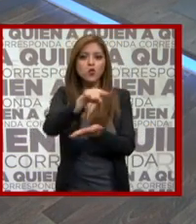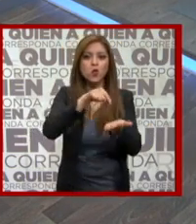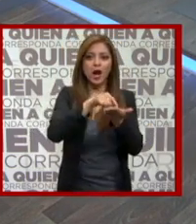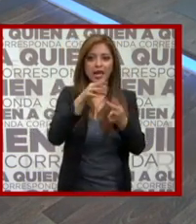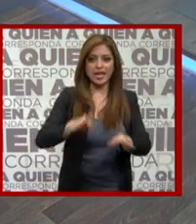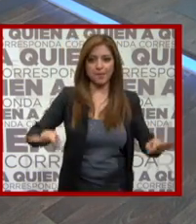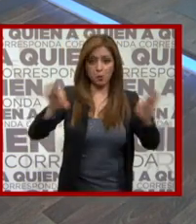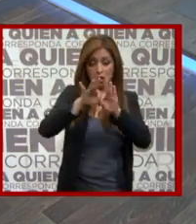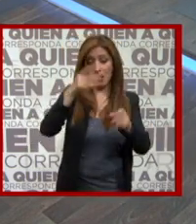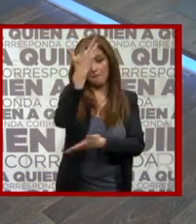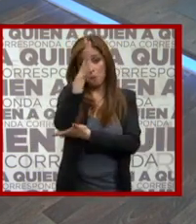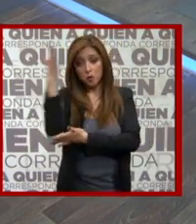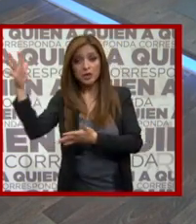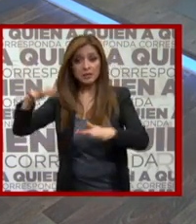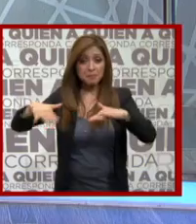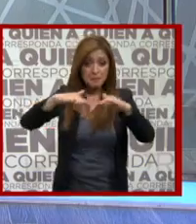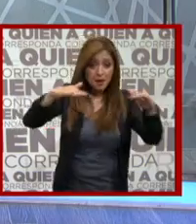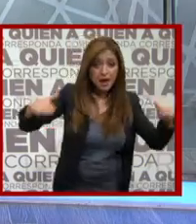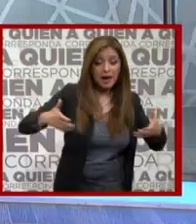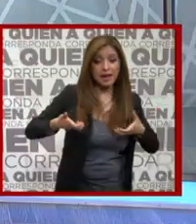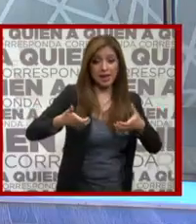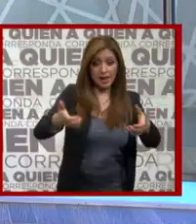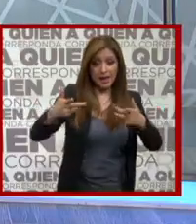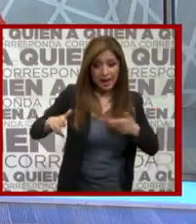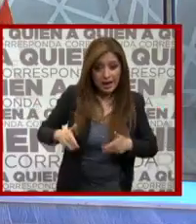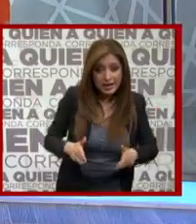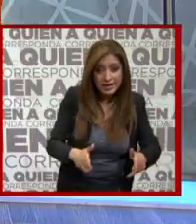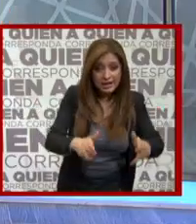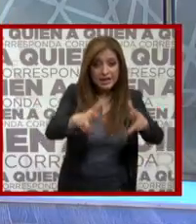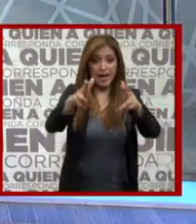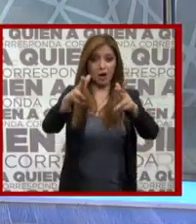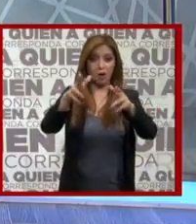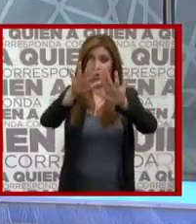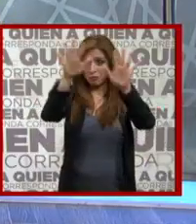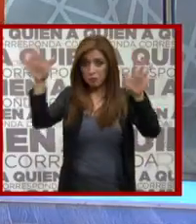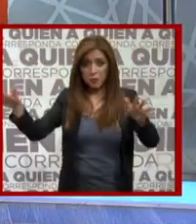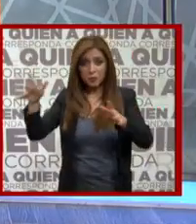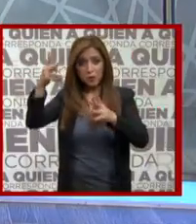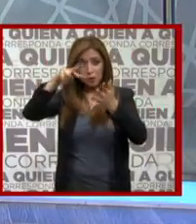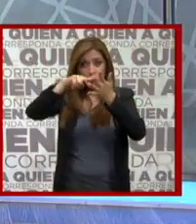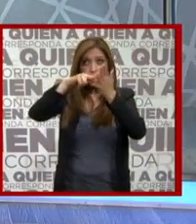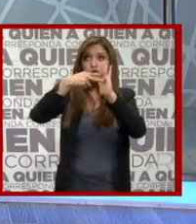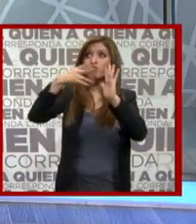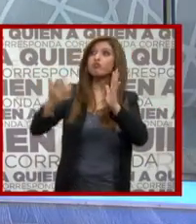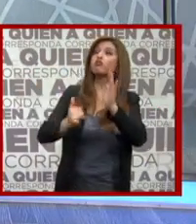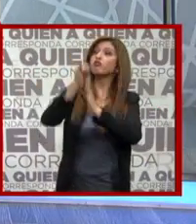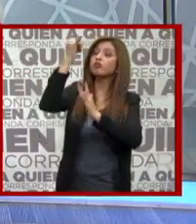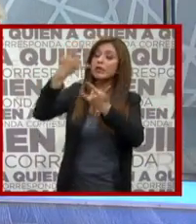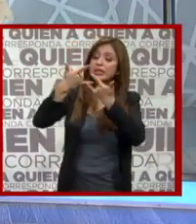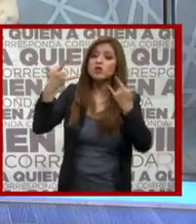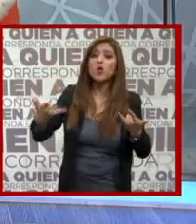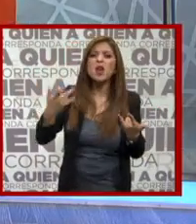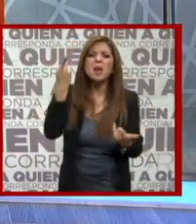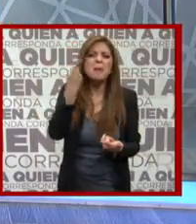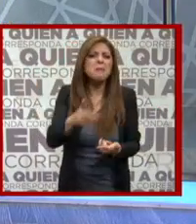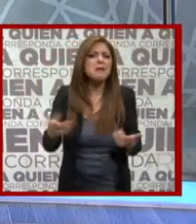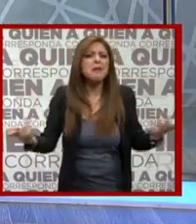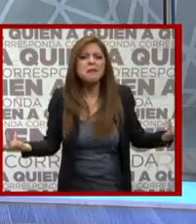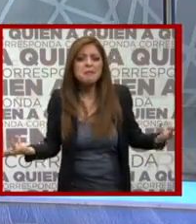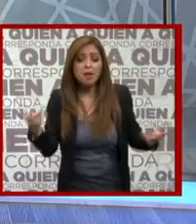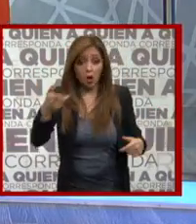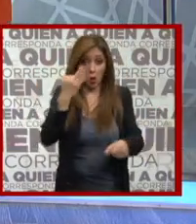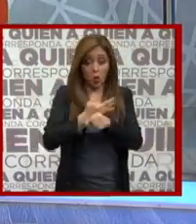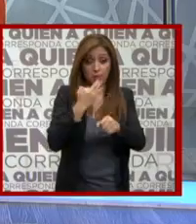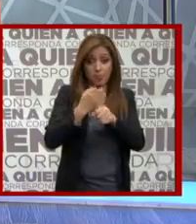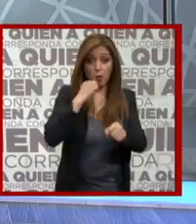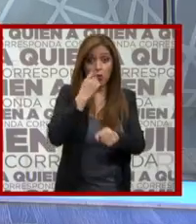país. Bosques, playas, parques, carreteras, ríos, zonas arqueológicas, monumentos históricos. Pero la oportunidad nuevamente está para quienes